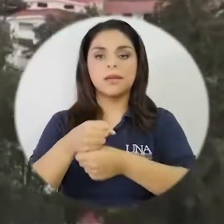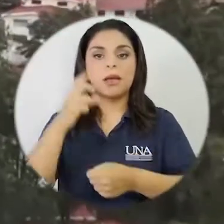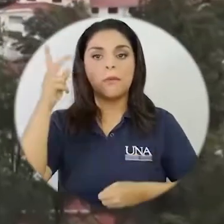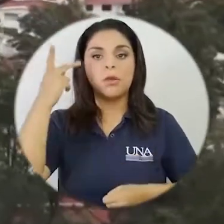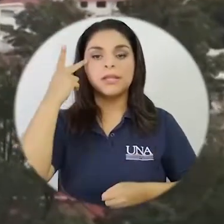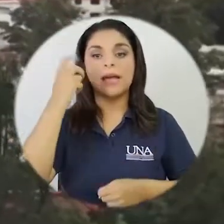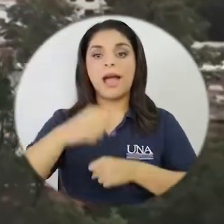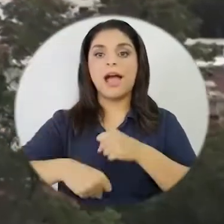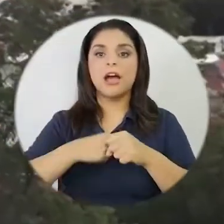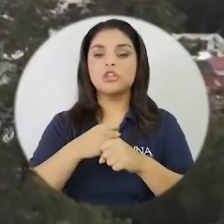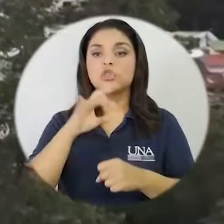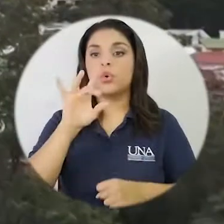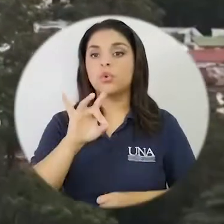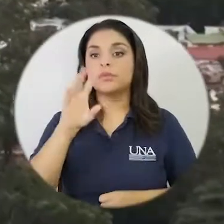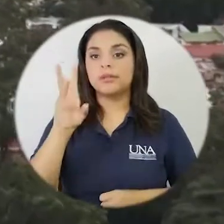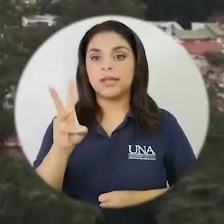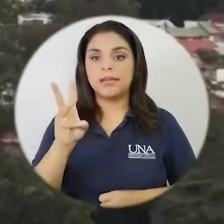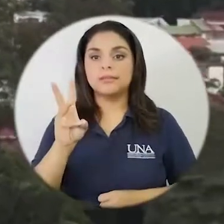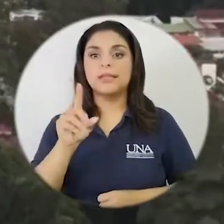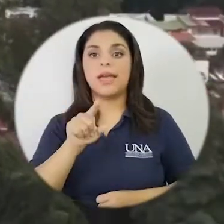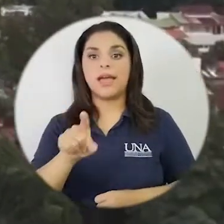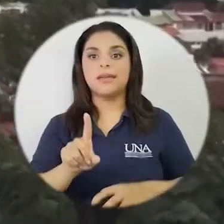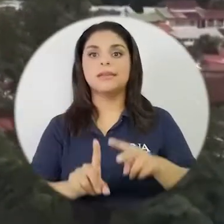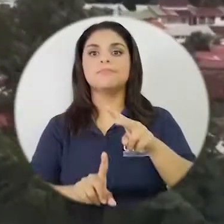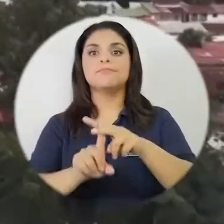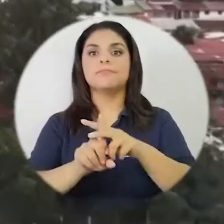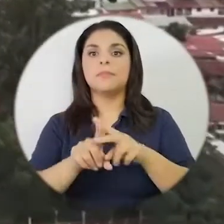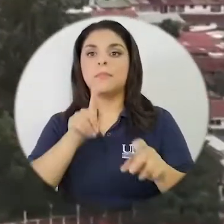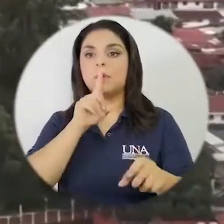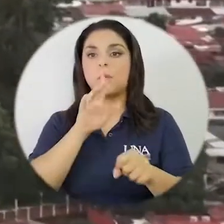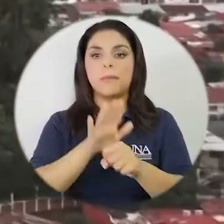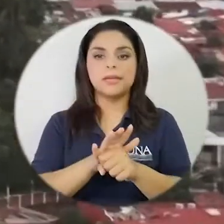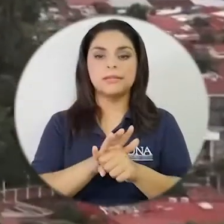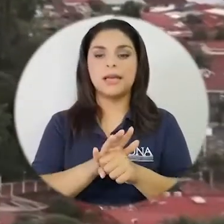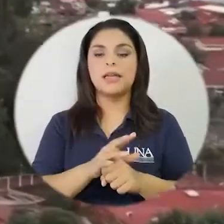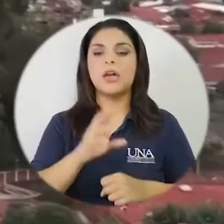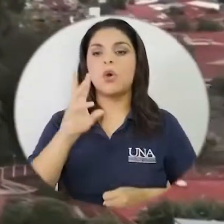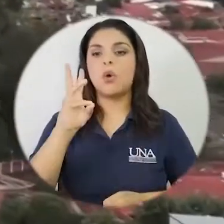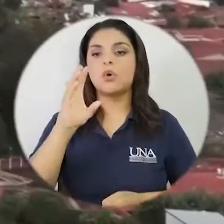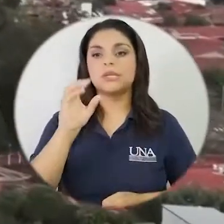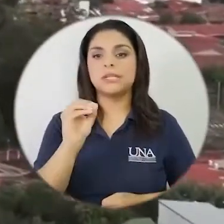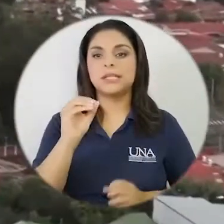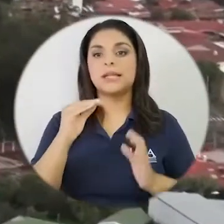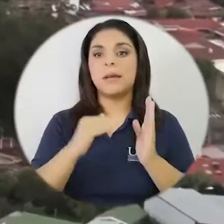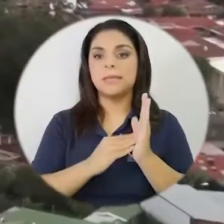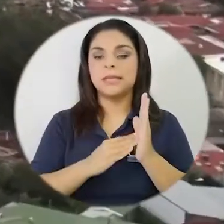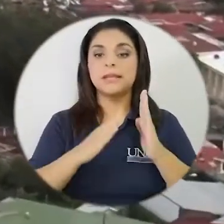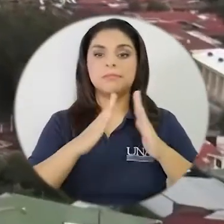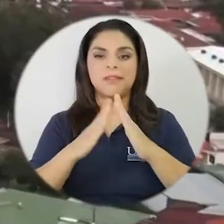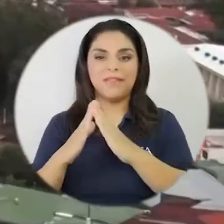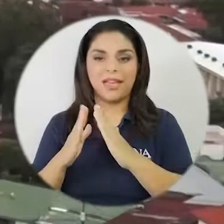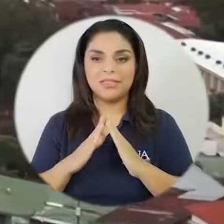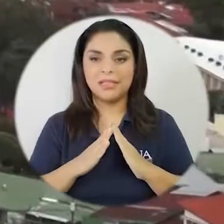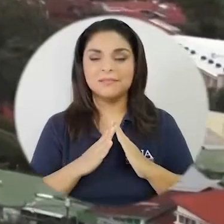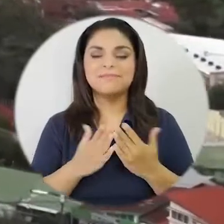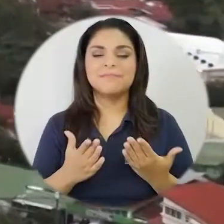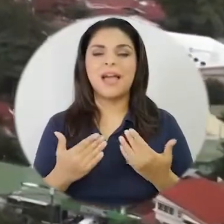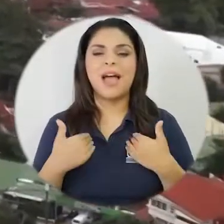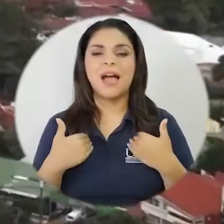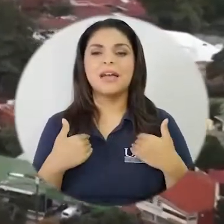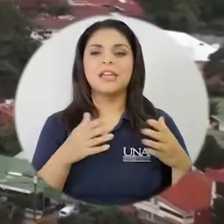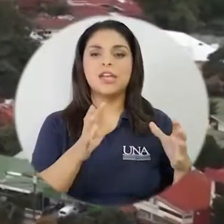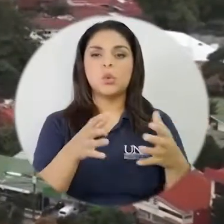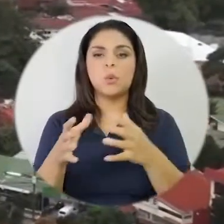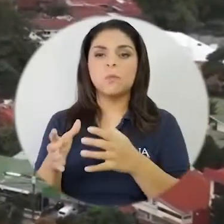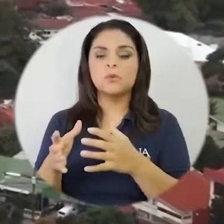con la campaña política del 86, que nace la promesa de las 80.000 viviendas. Hay una